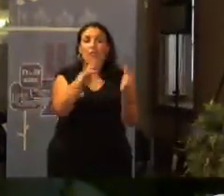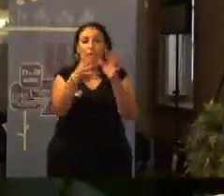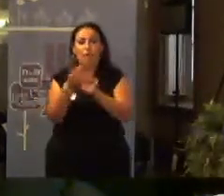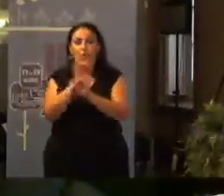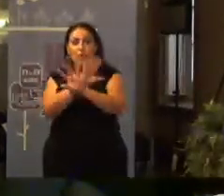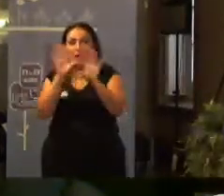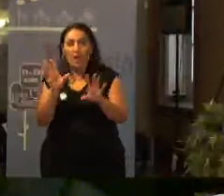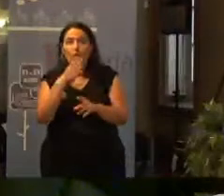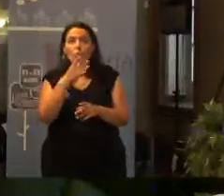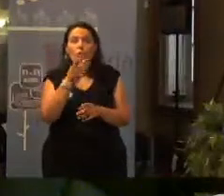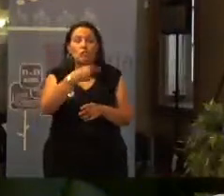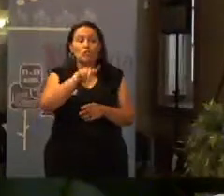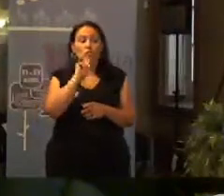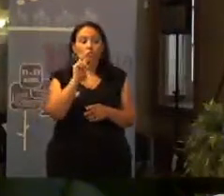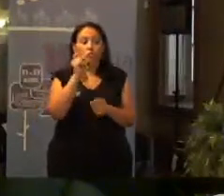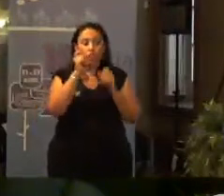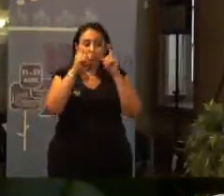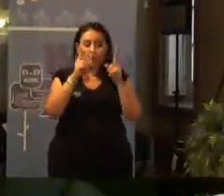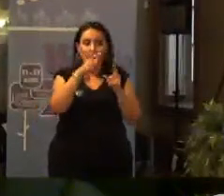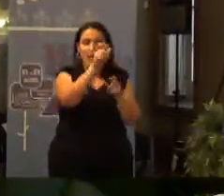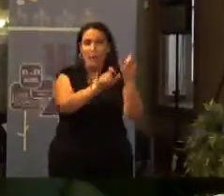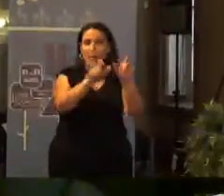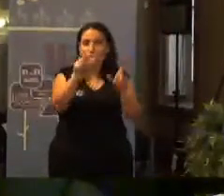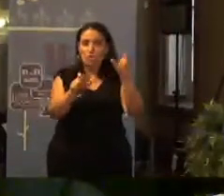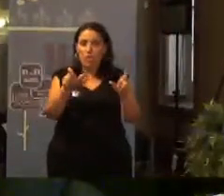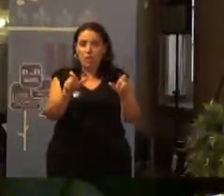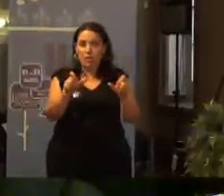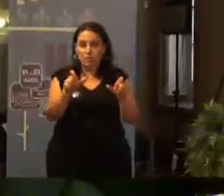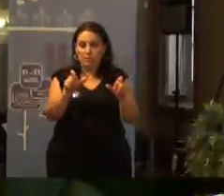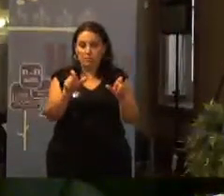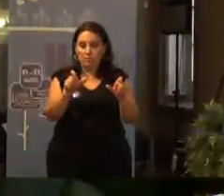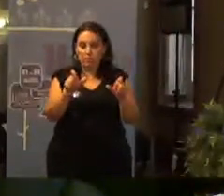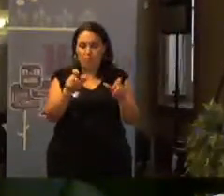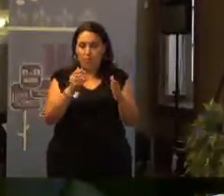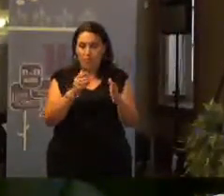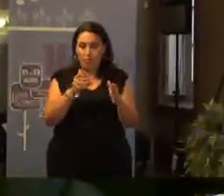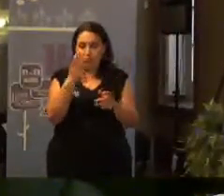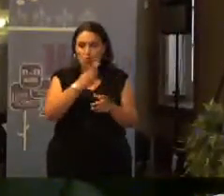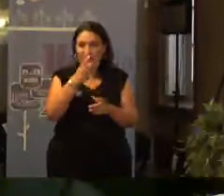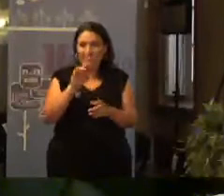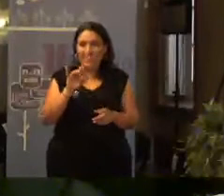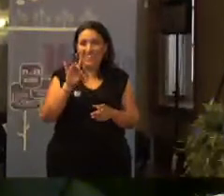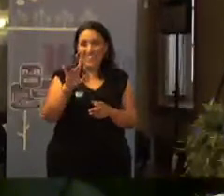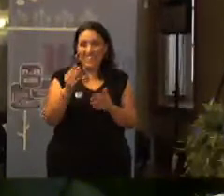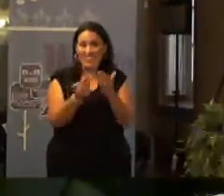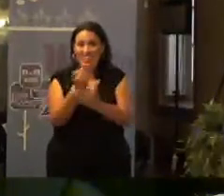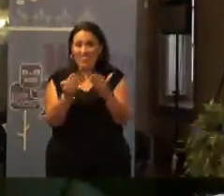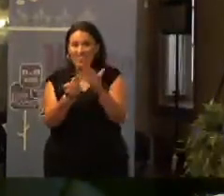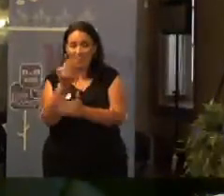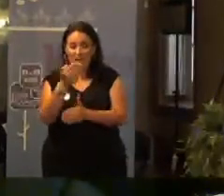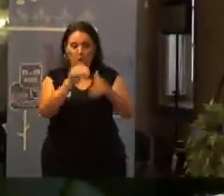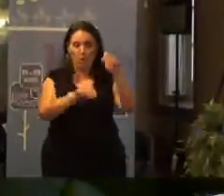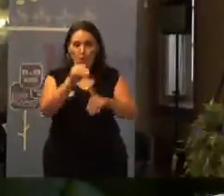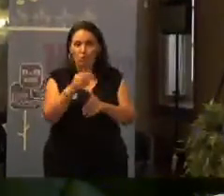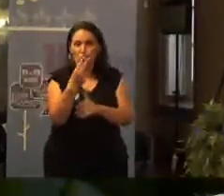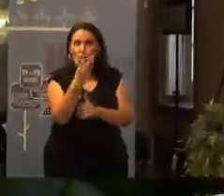porque hai que ter en conta que a cidadanía en 15 días deu máis de 200.000 votos a unha alternativa recén